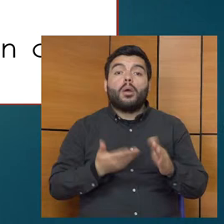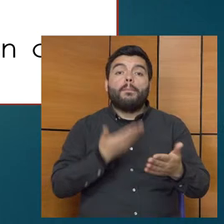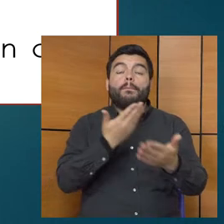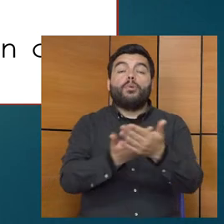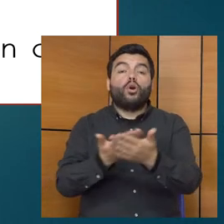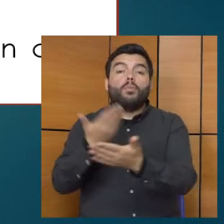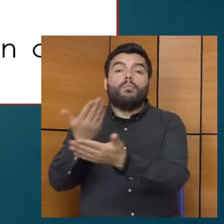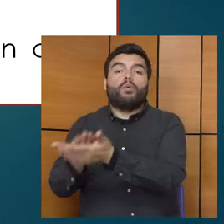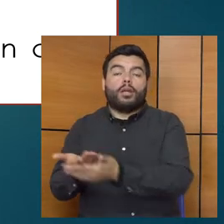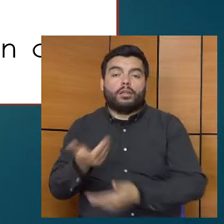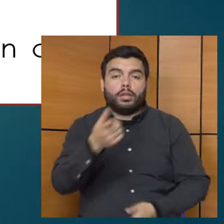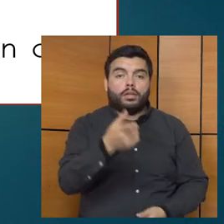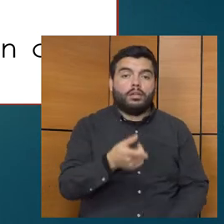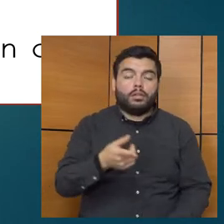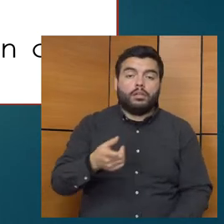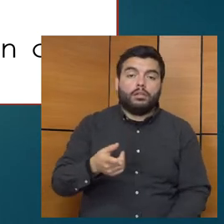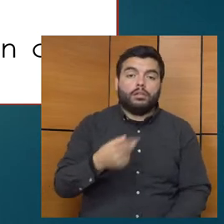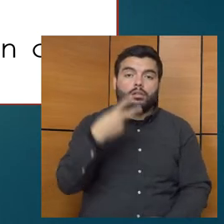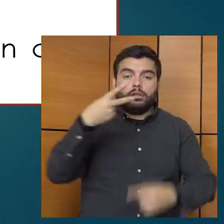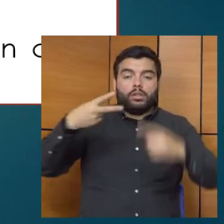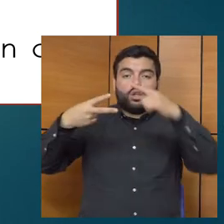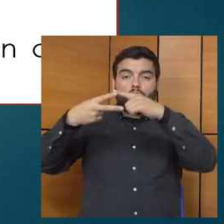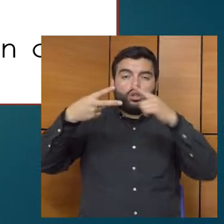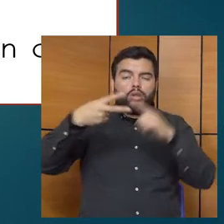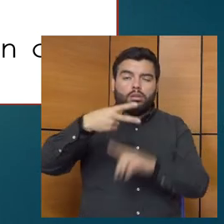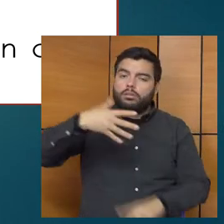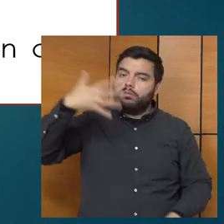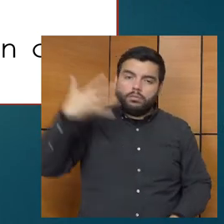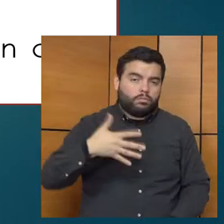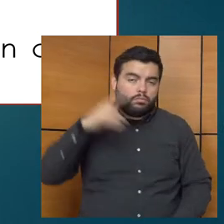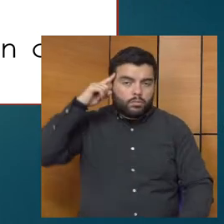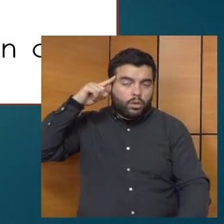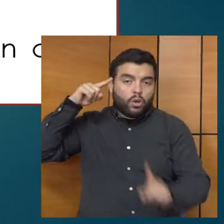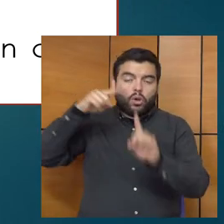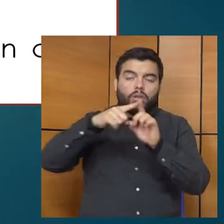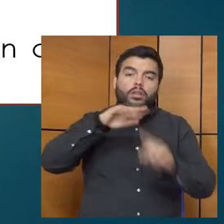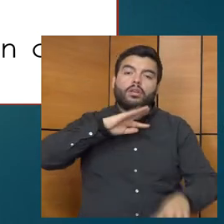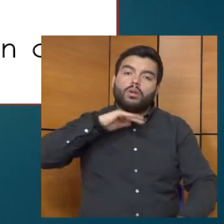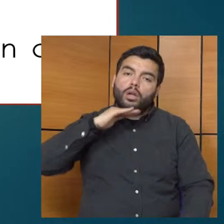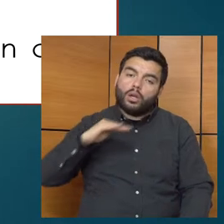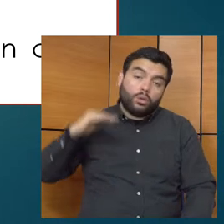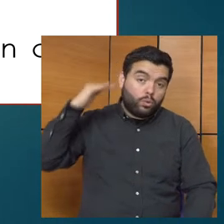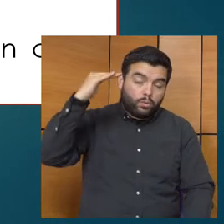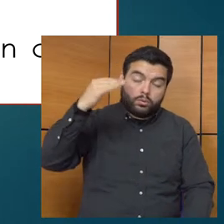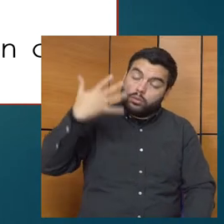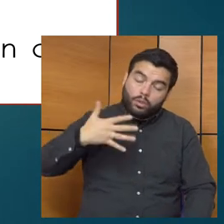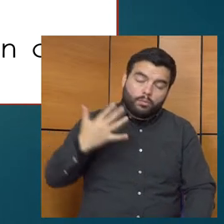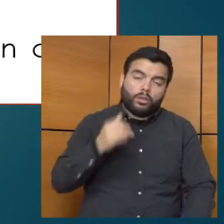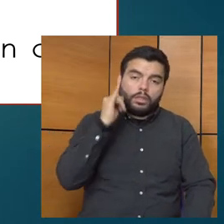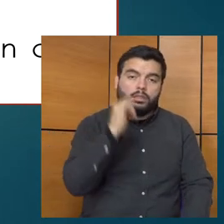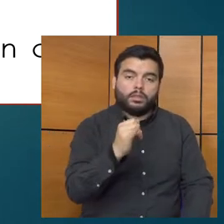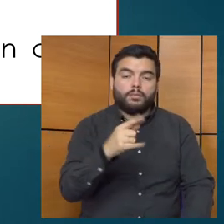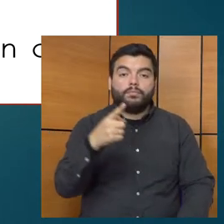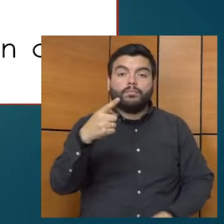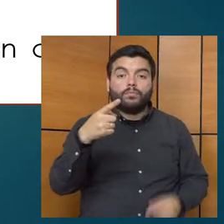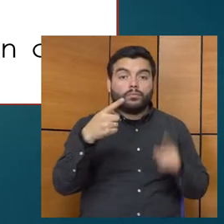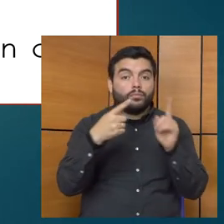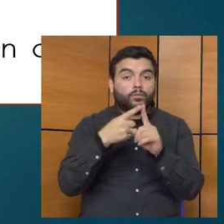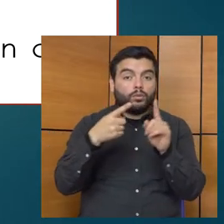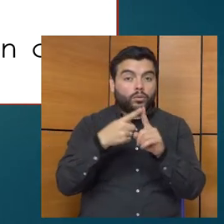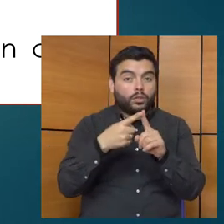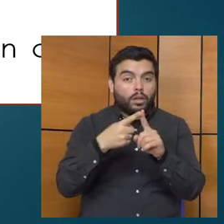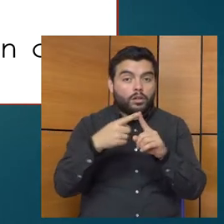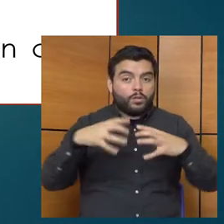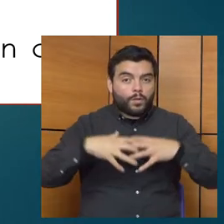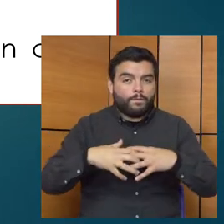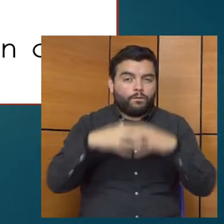Y había dos prioridades respecto a esas personas mayores que creo que pueden ser muy importantes, ¿no? Una era el